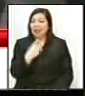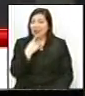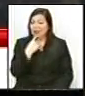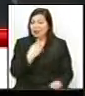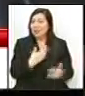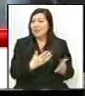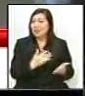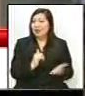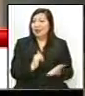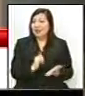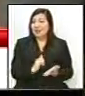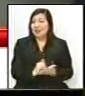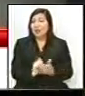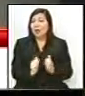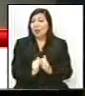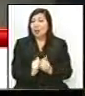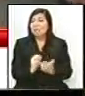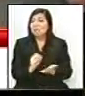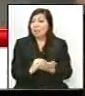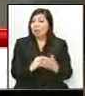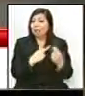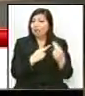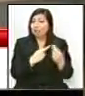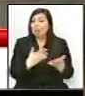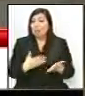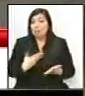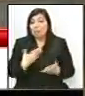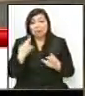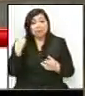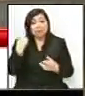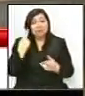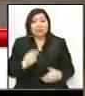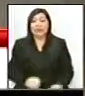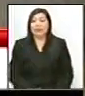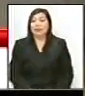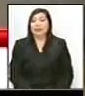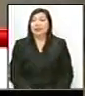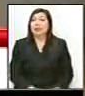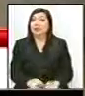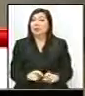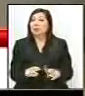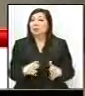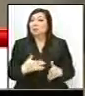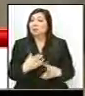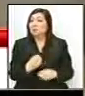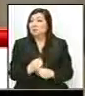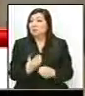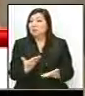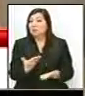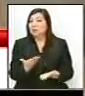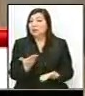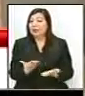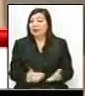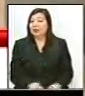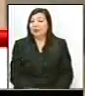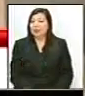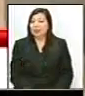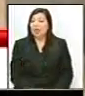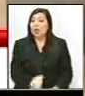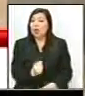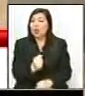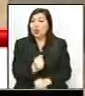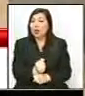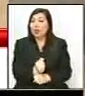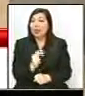que con más responsabilidad, con más reflexión, en el Pleno se tome una decisión contra